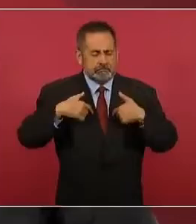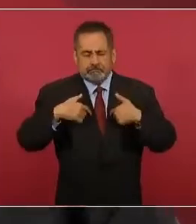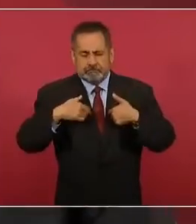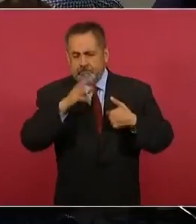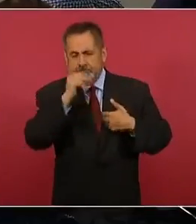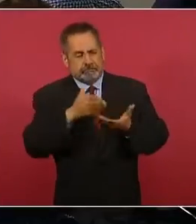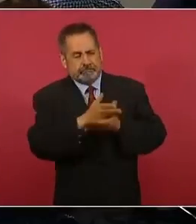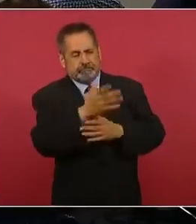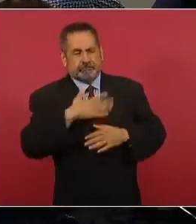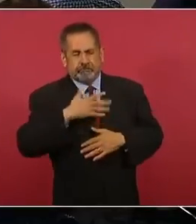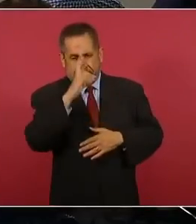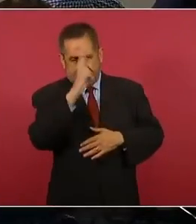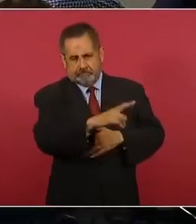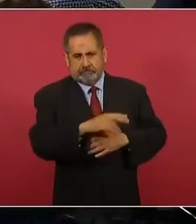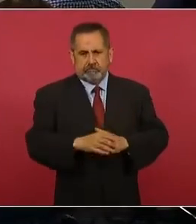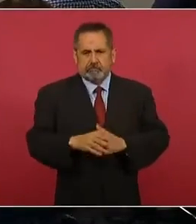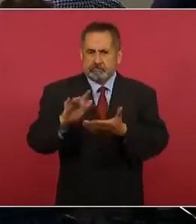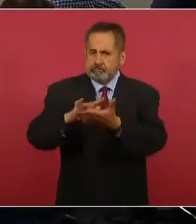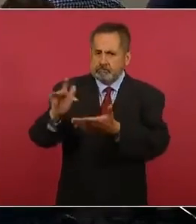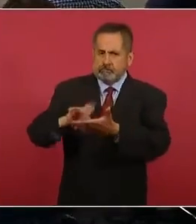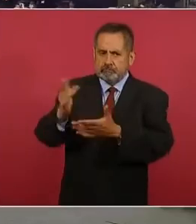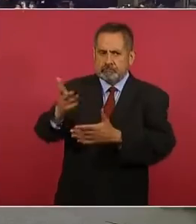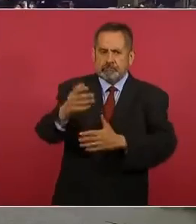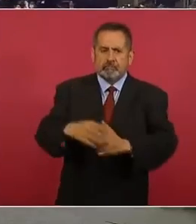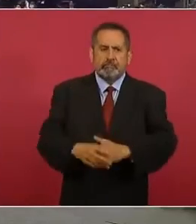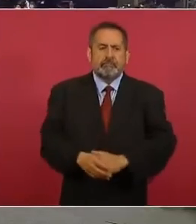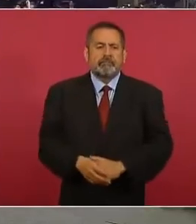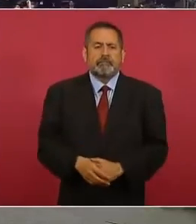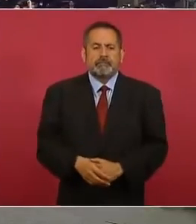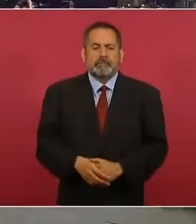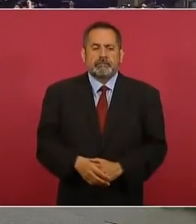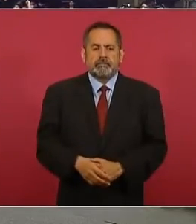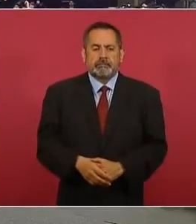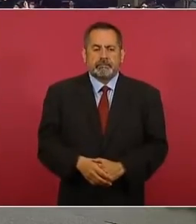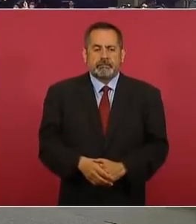ese proceso. Gracias. Gracias, presidente.